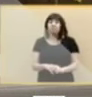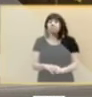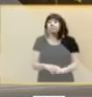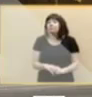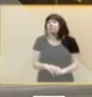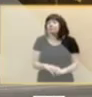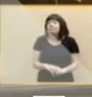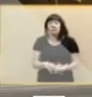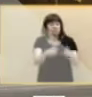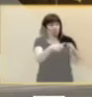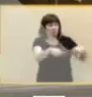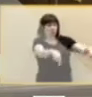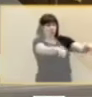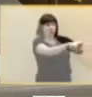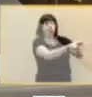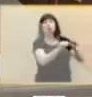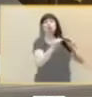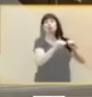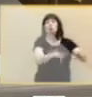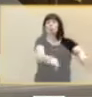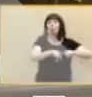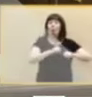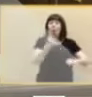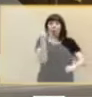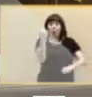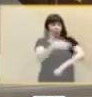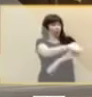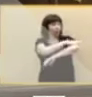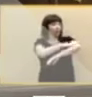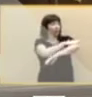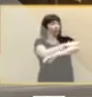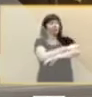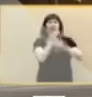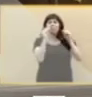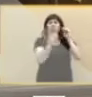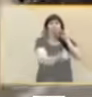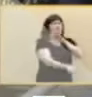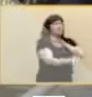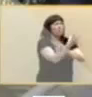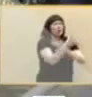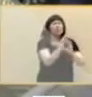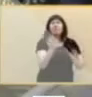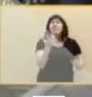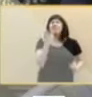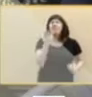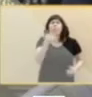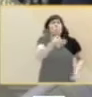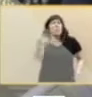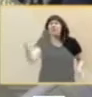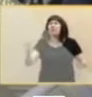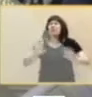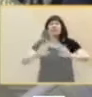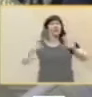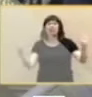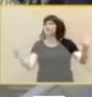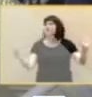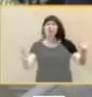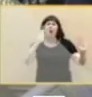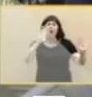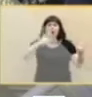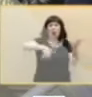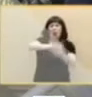cual, políticamente hablando, es hábil. No, políticamente será hábil, pero es una chapuza. Es eficaz. Perdona, es eficaz. ¿Ante